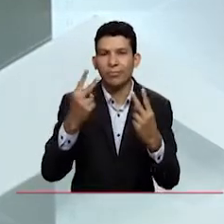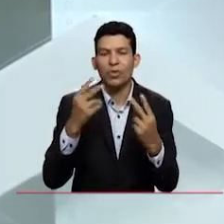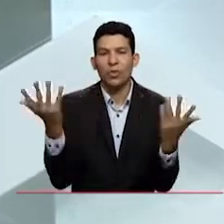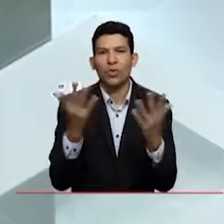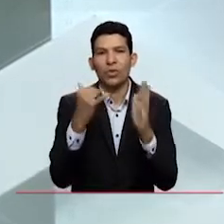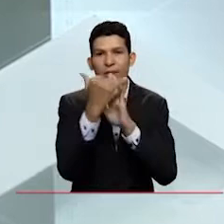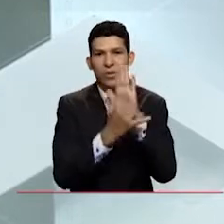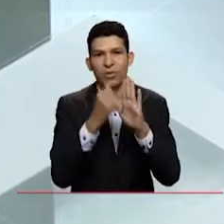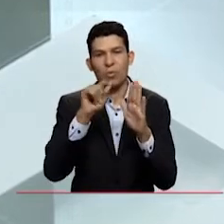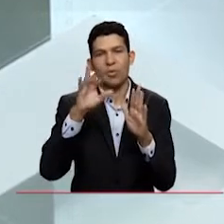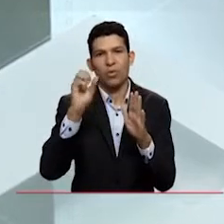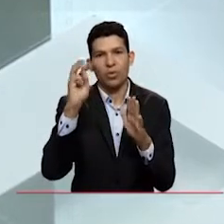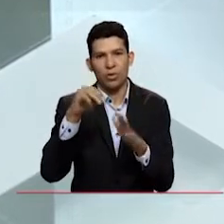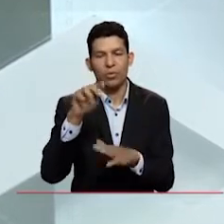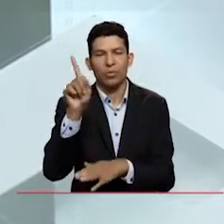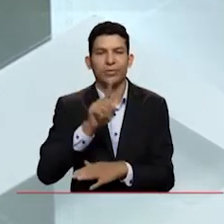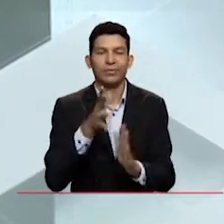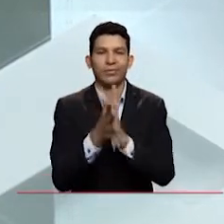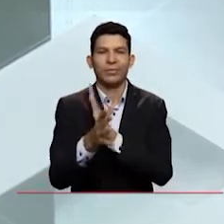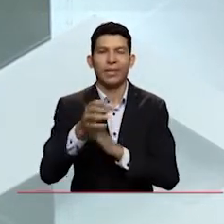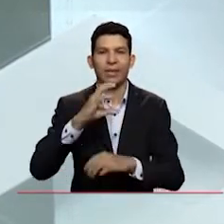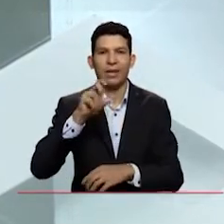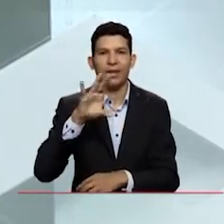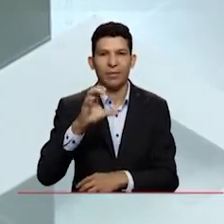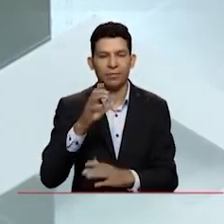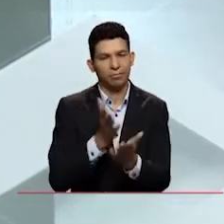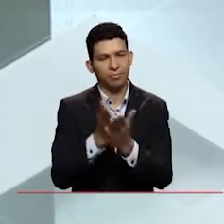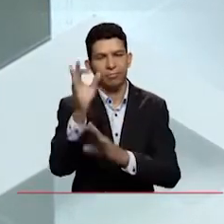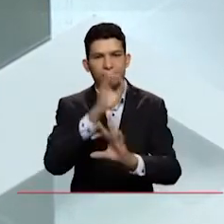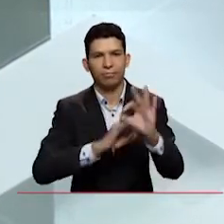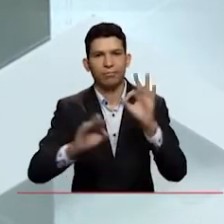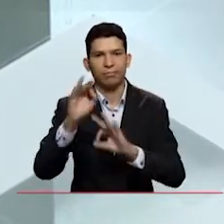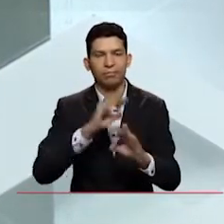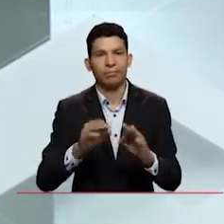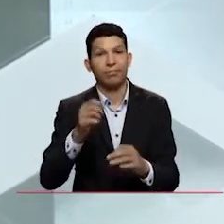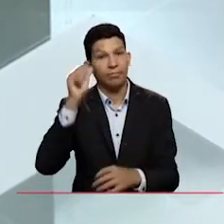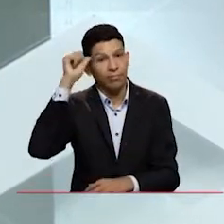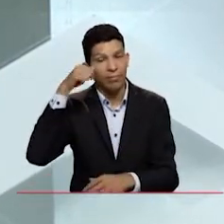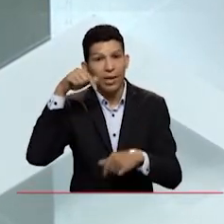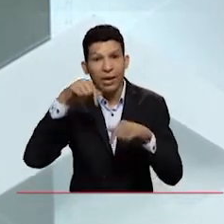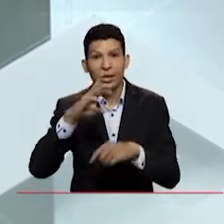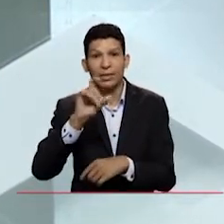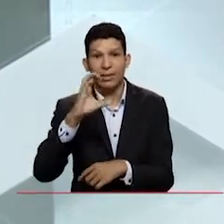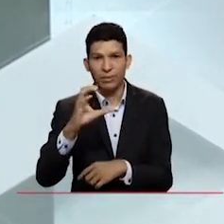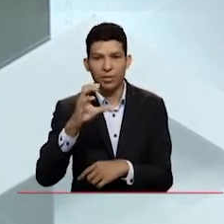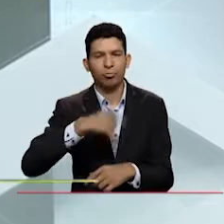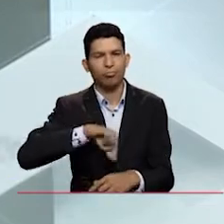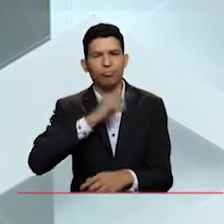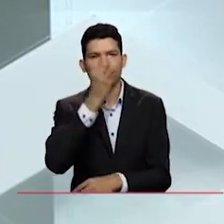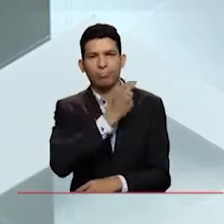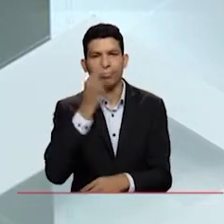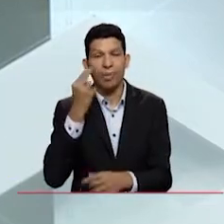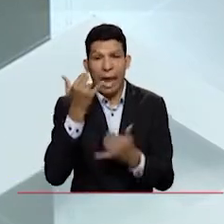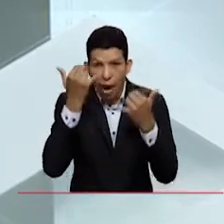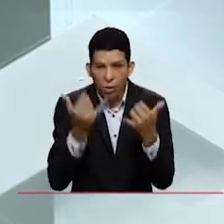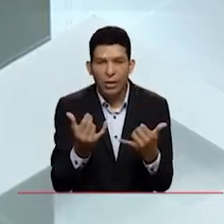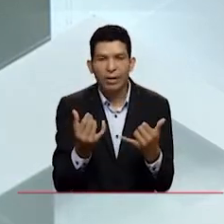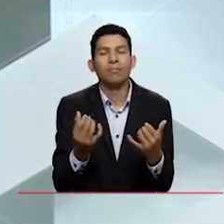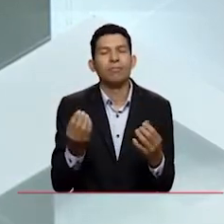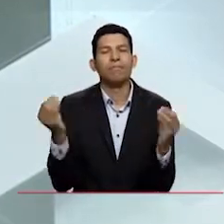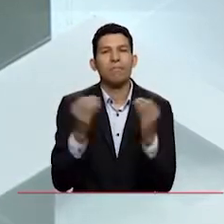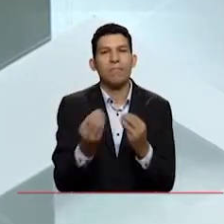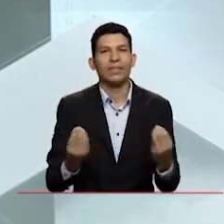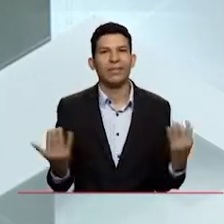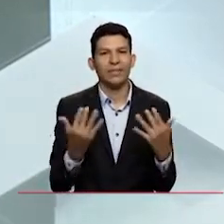nuestro canal youtube.com barra informativo CBC. Sigan en Sintonía de Telepacífico y recuerden que en la CBC estamos comprometidos con la vida y ahora